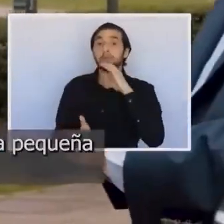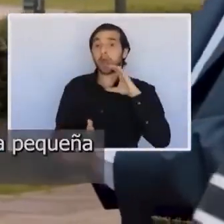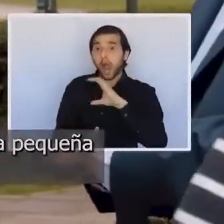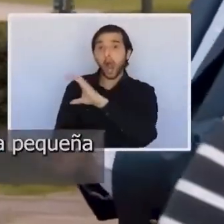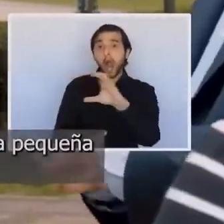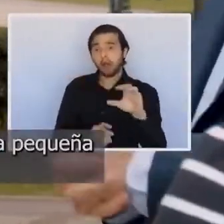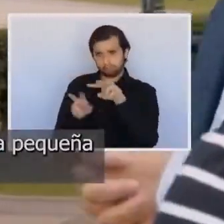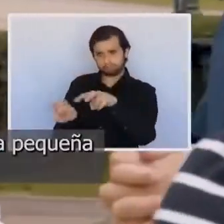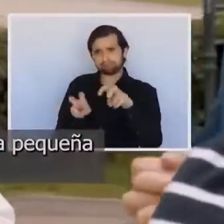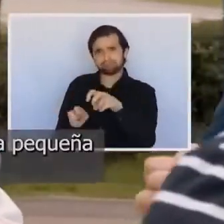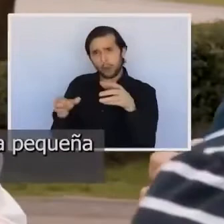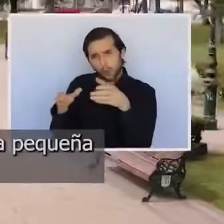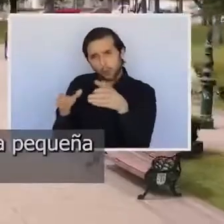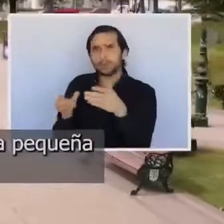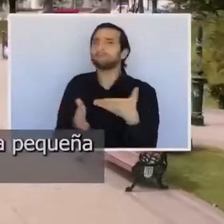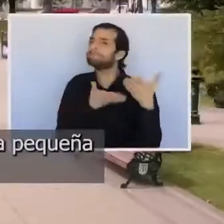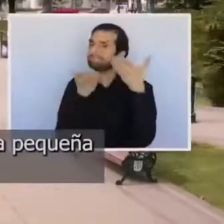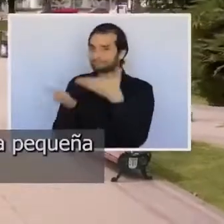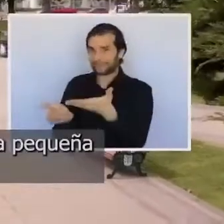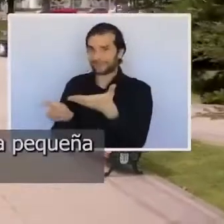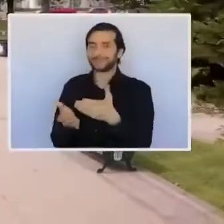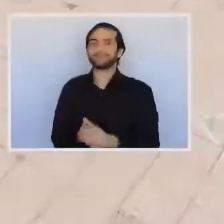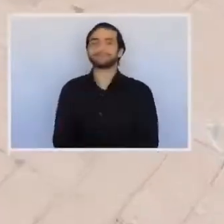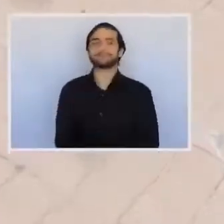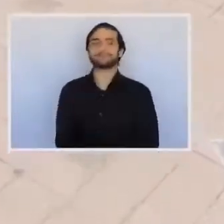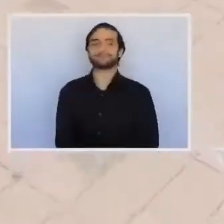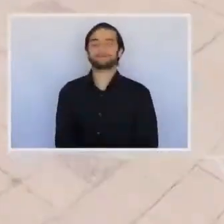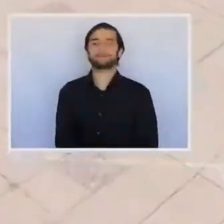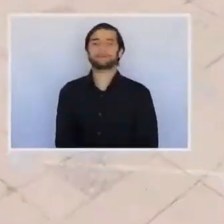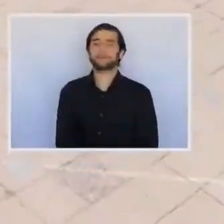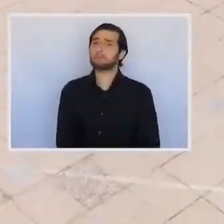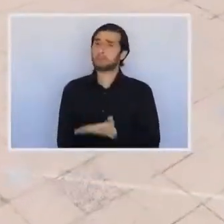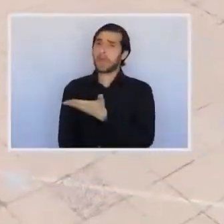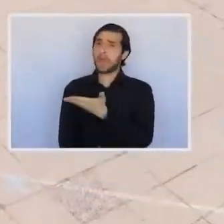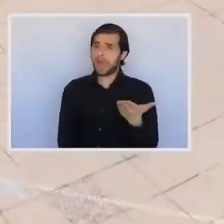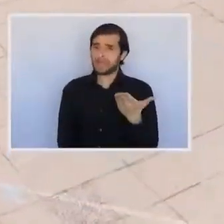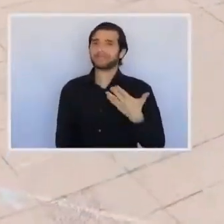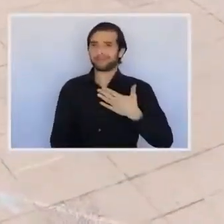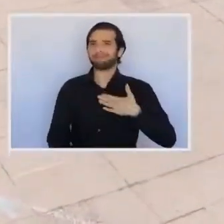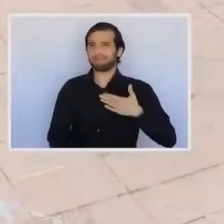pero sobre todo también en lo que se refiere a la pequeña agricultura.